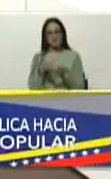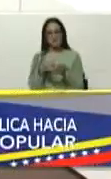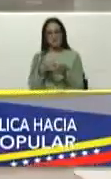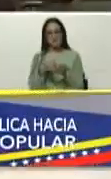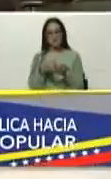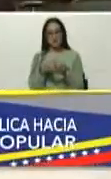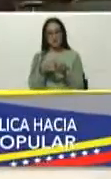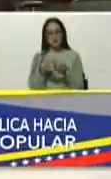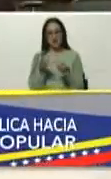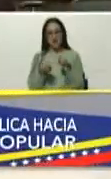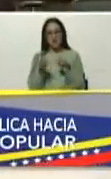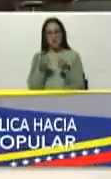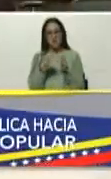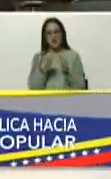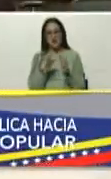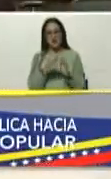Comunal.